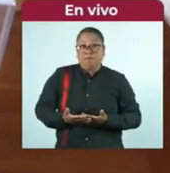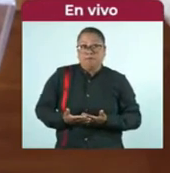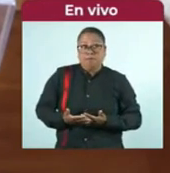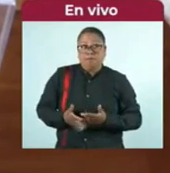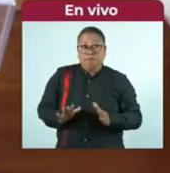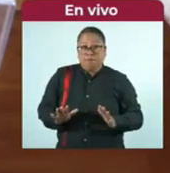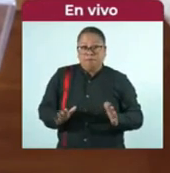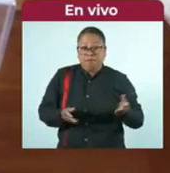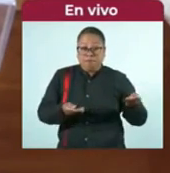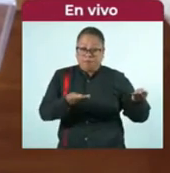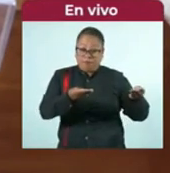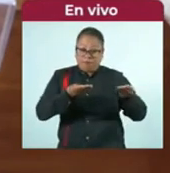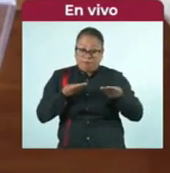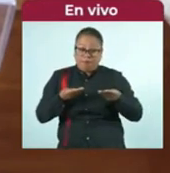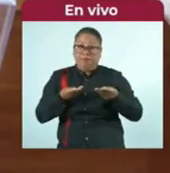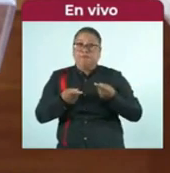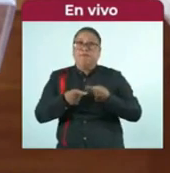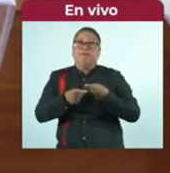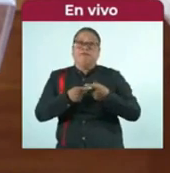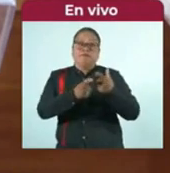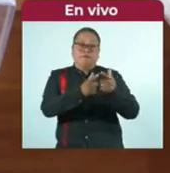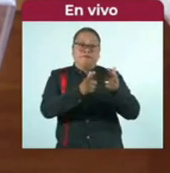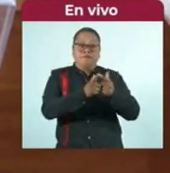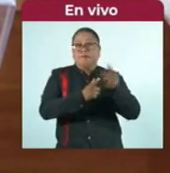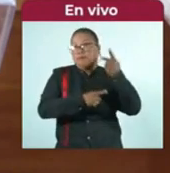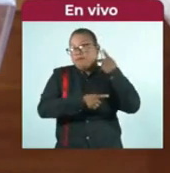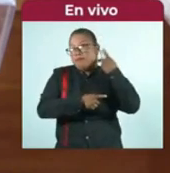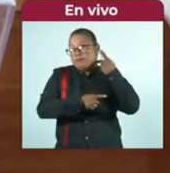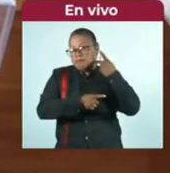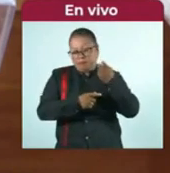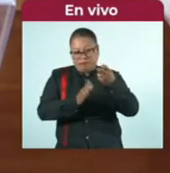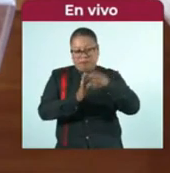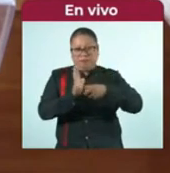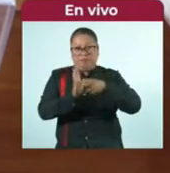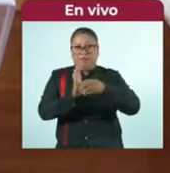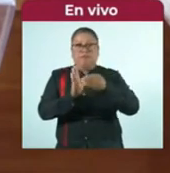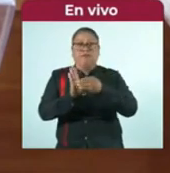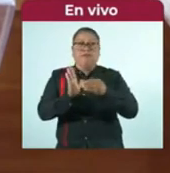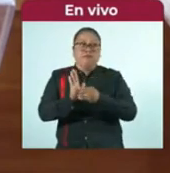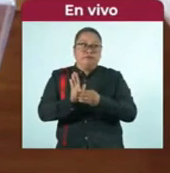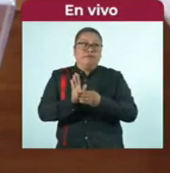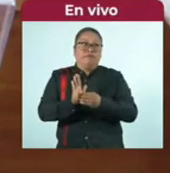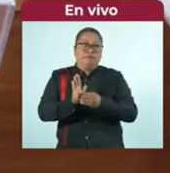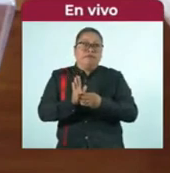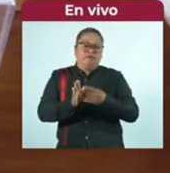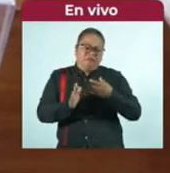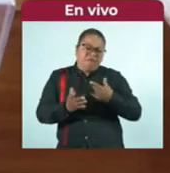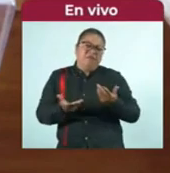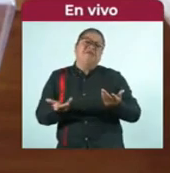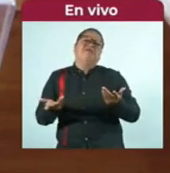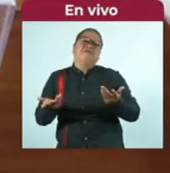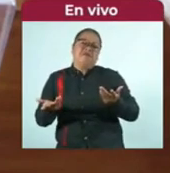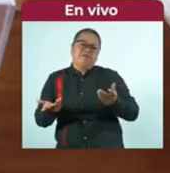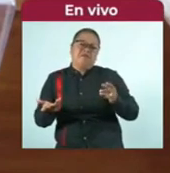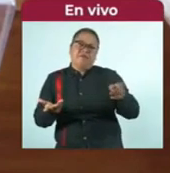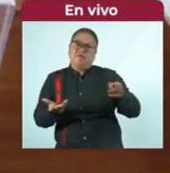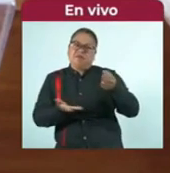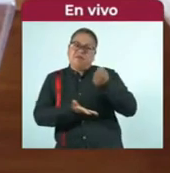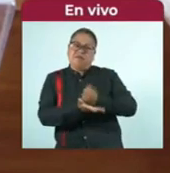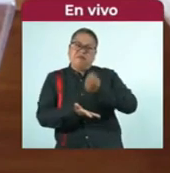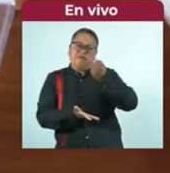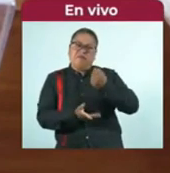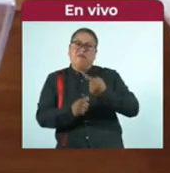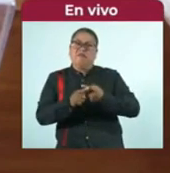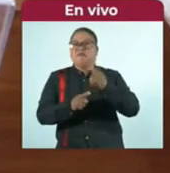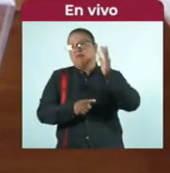sea enviado por parte de los servicios parlamentarios esta reforma. Sí, nos llamó la atención lo que se aprobó por parte